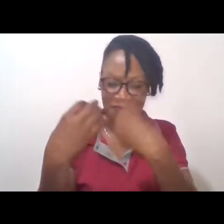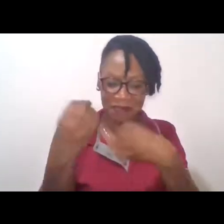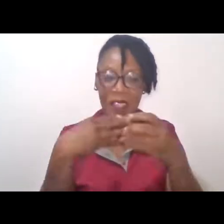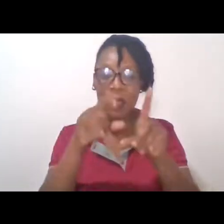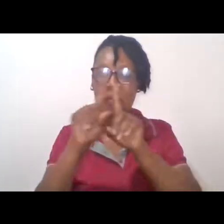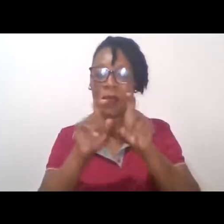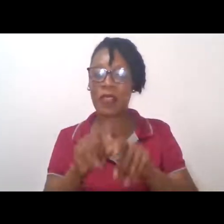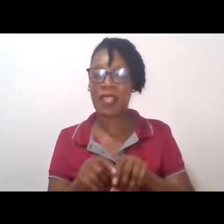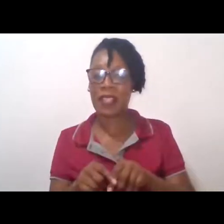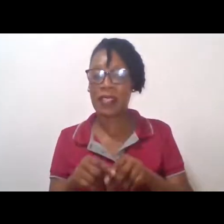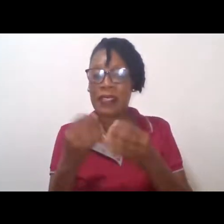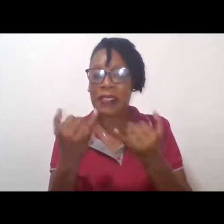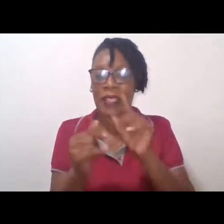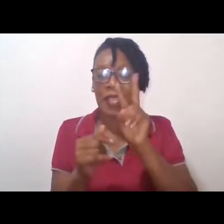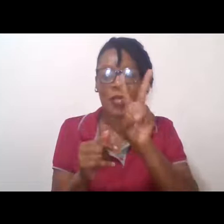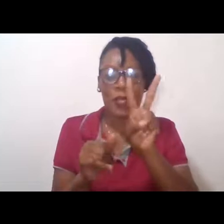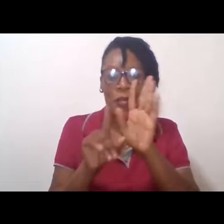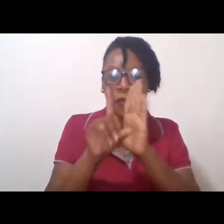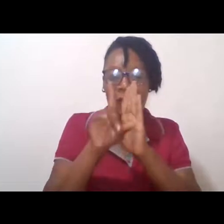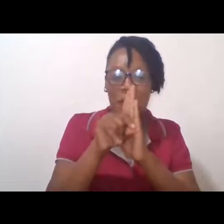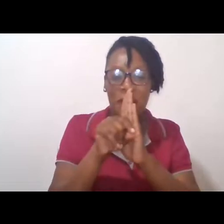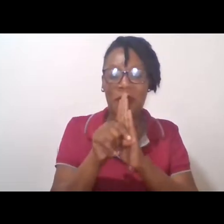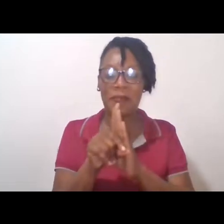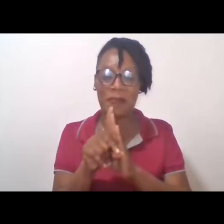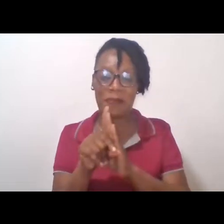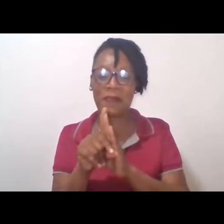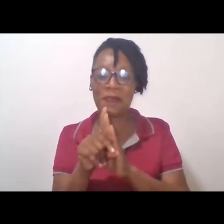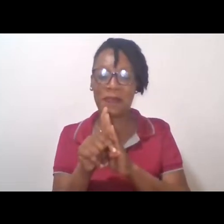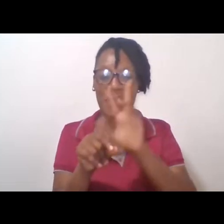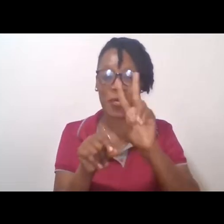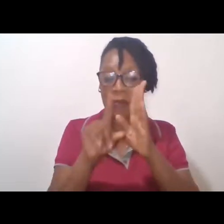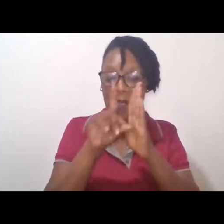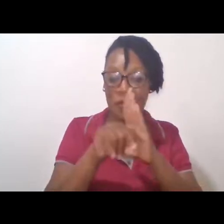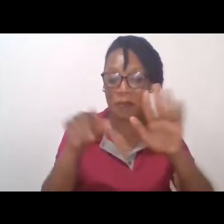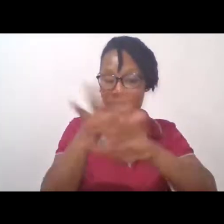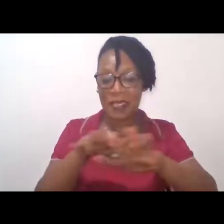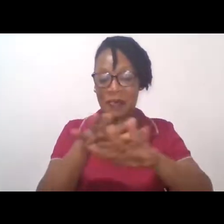quedan 2 minutos para lo que resta de este espacio.